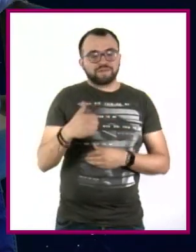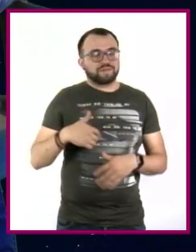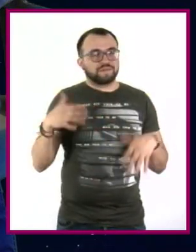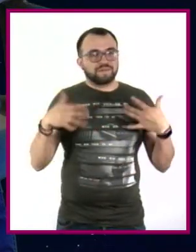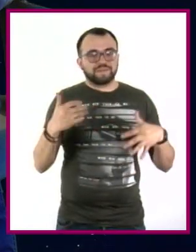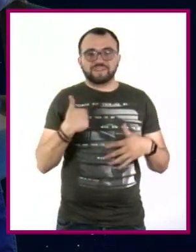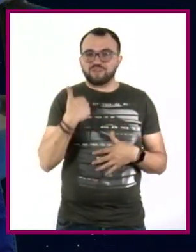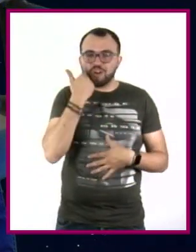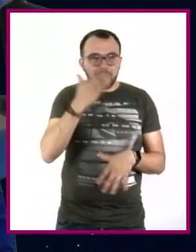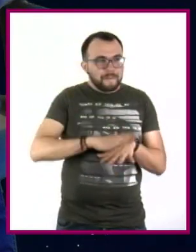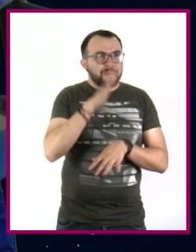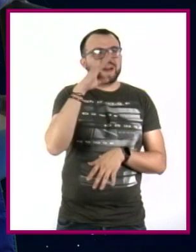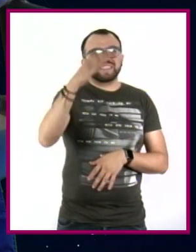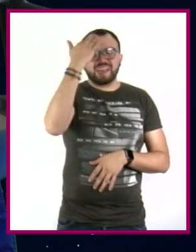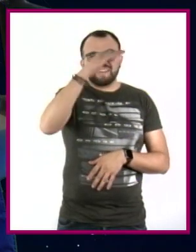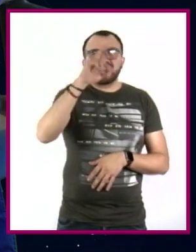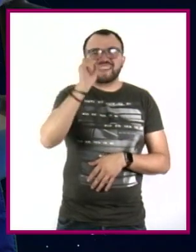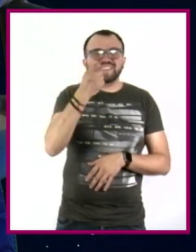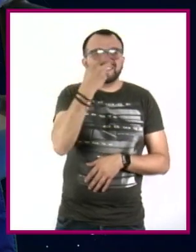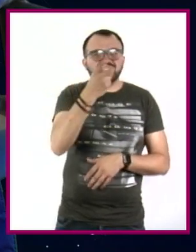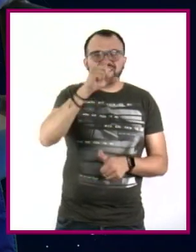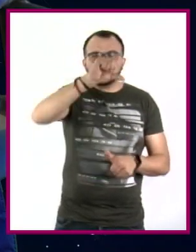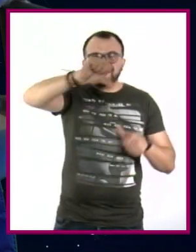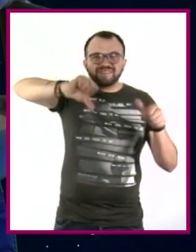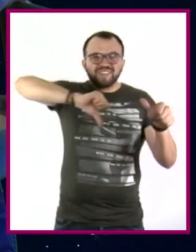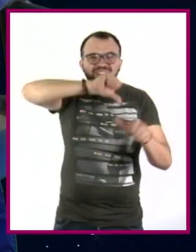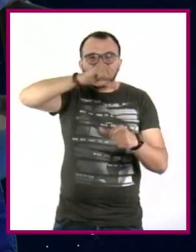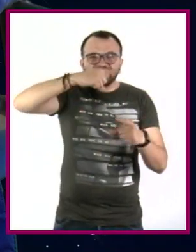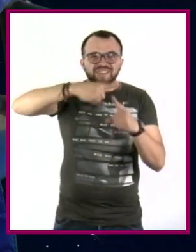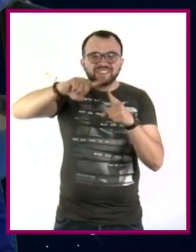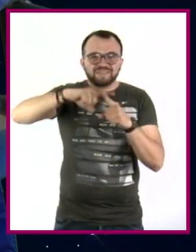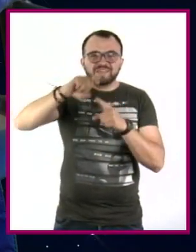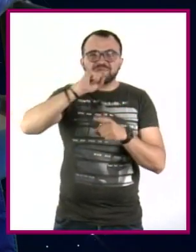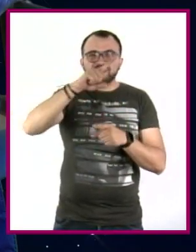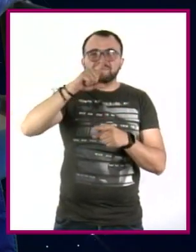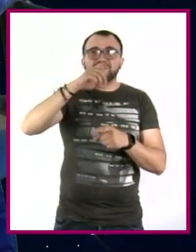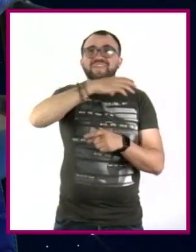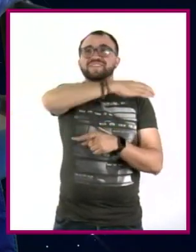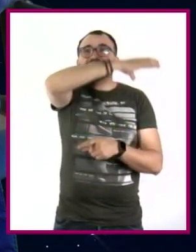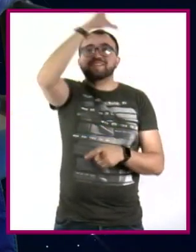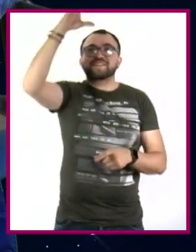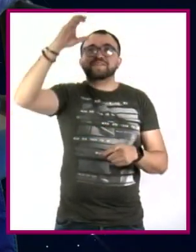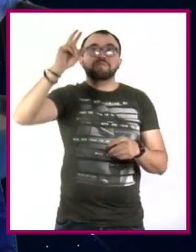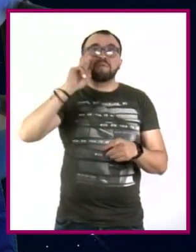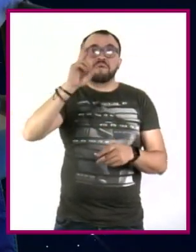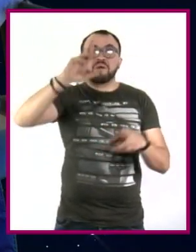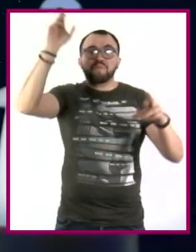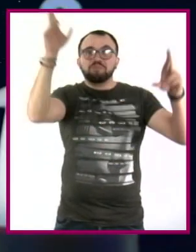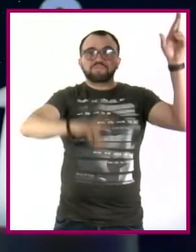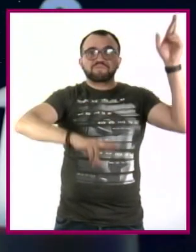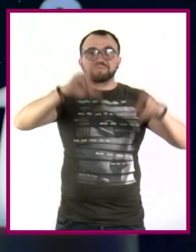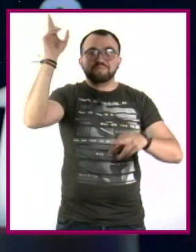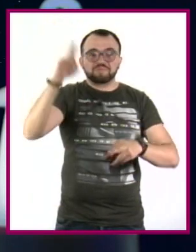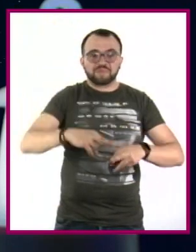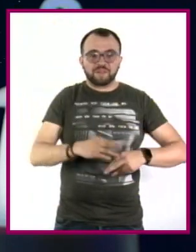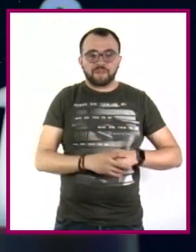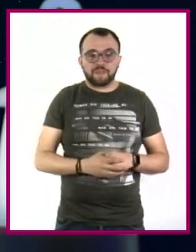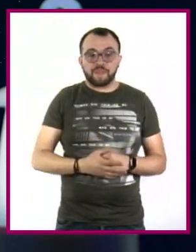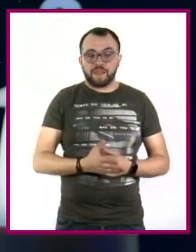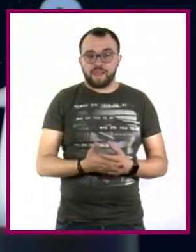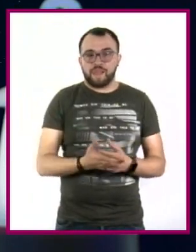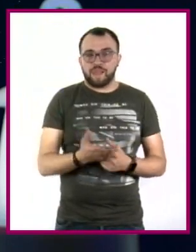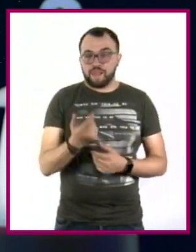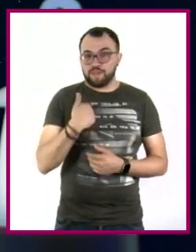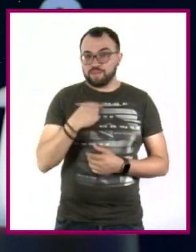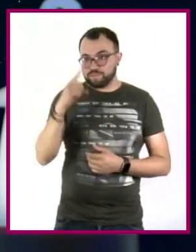saber más sobre esas partículas subatómicas que andan viajando en el espacio en forma de rayos cósmicos. Pues fíjate que te